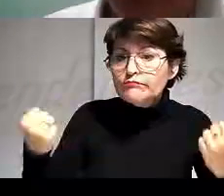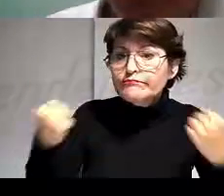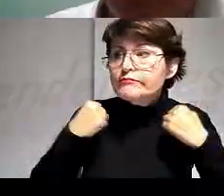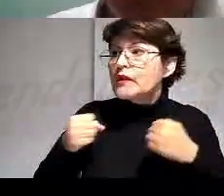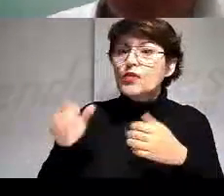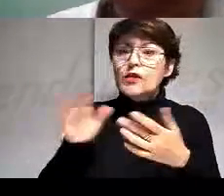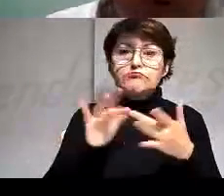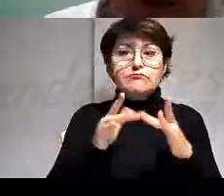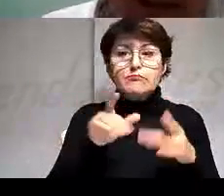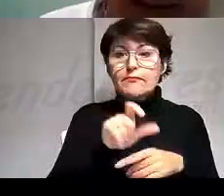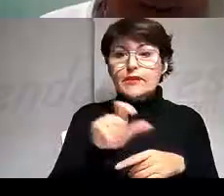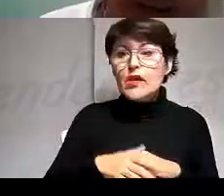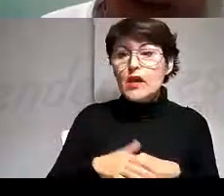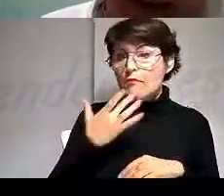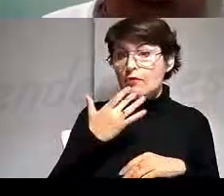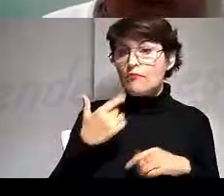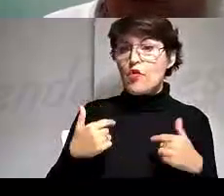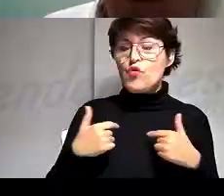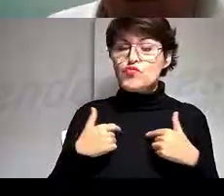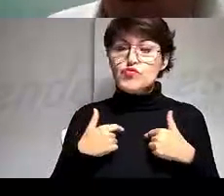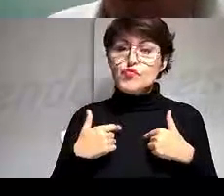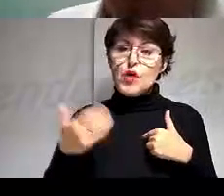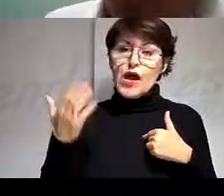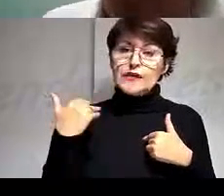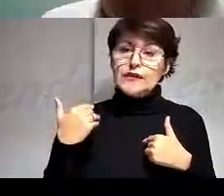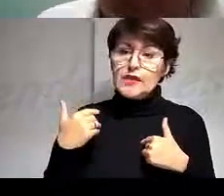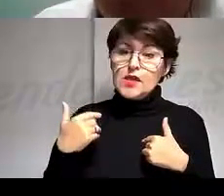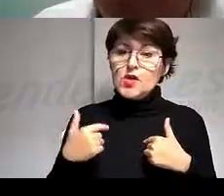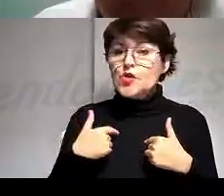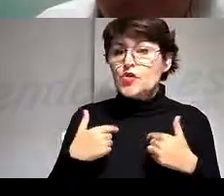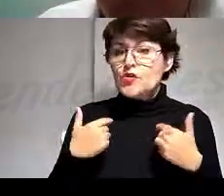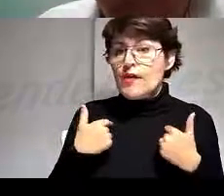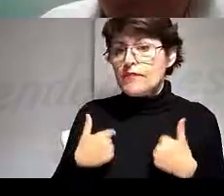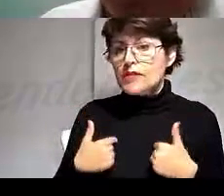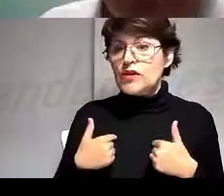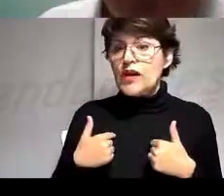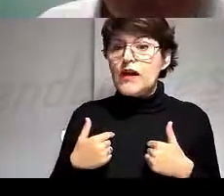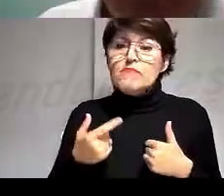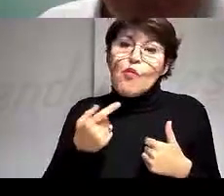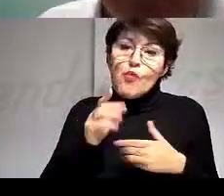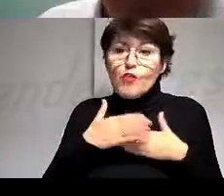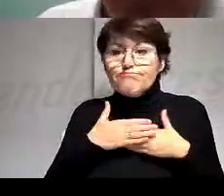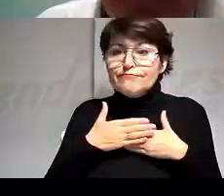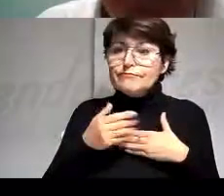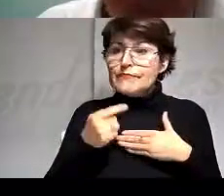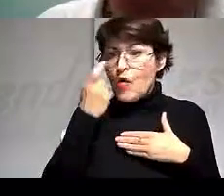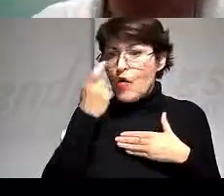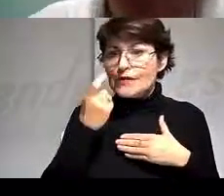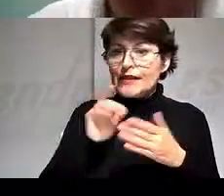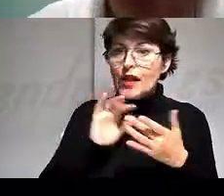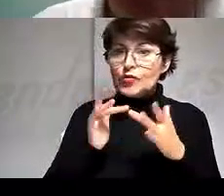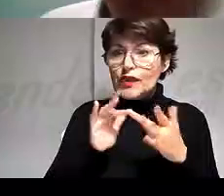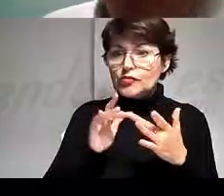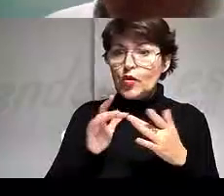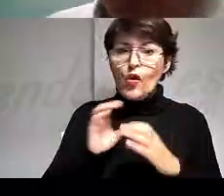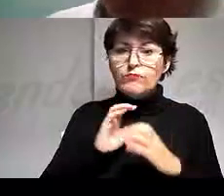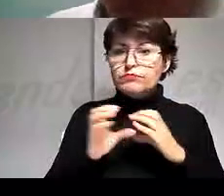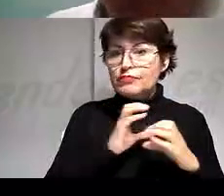gentes. A mí, por ejemplo, cuando iba al gimnasio, pues la verdad es que yo soy una persona bastante introvertida en ese sentido y me costaba